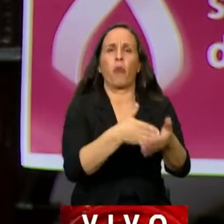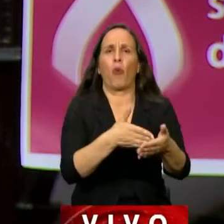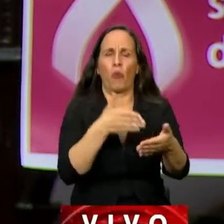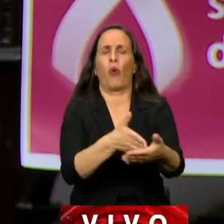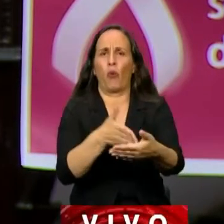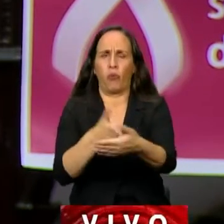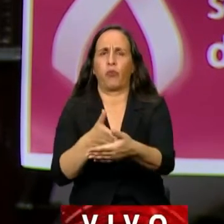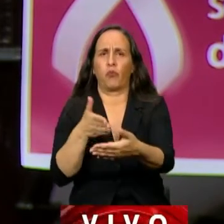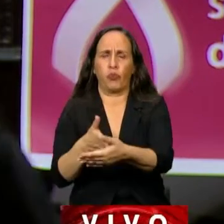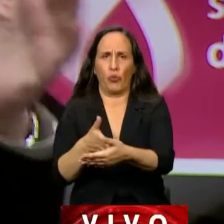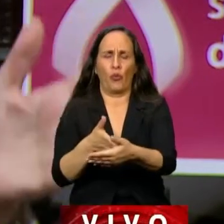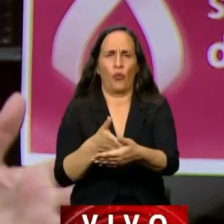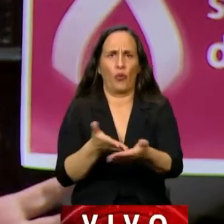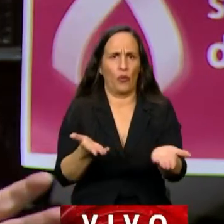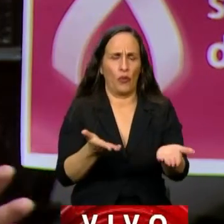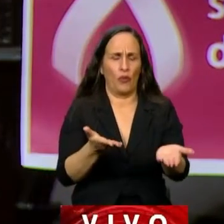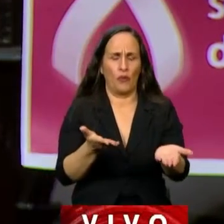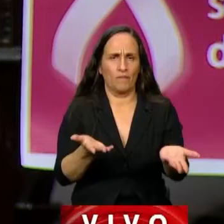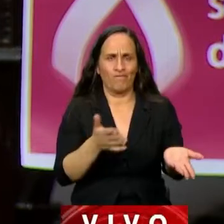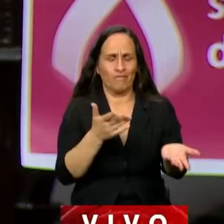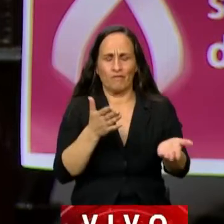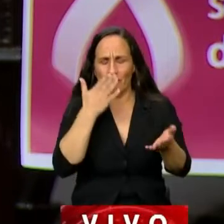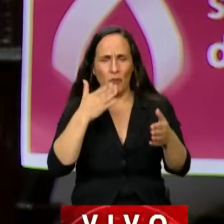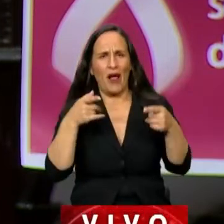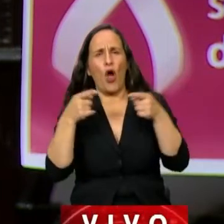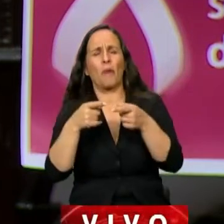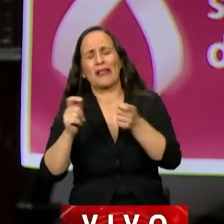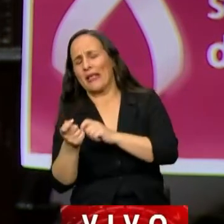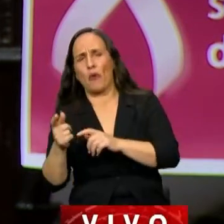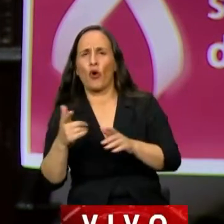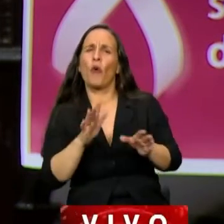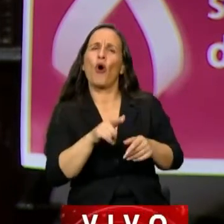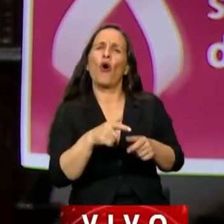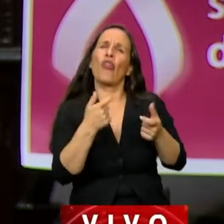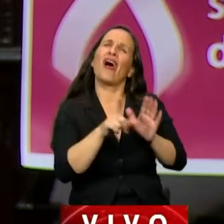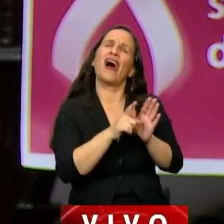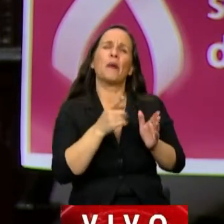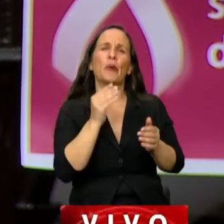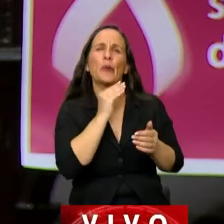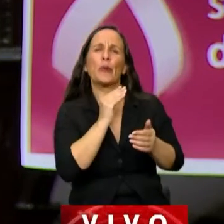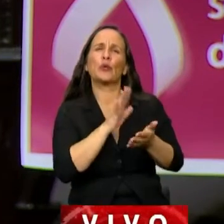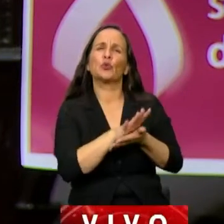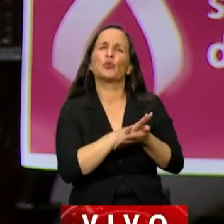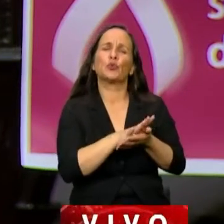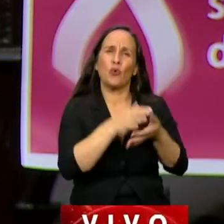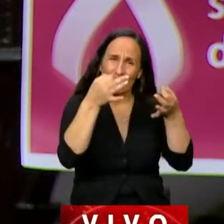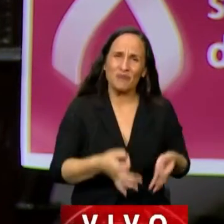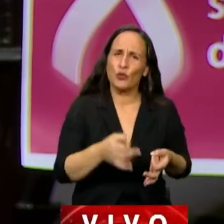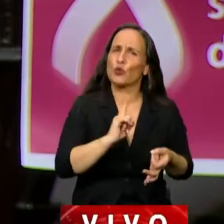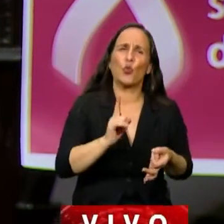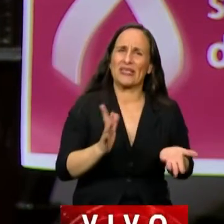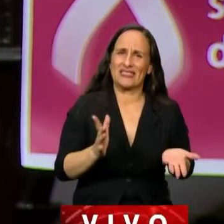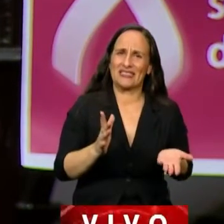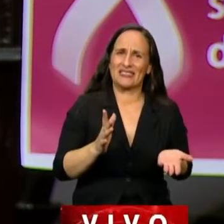se reorientan hacia otros objetivos, se constituyen en parches, se dispersa el foco y no se logran